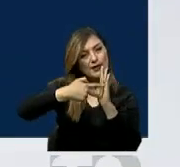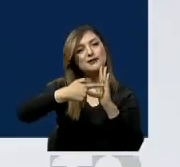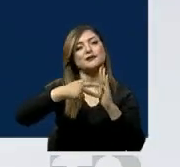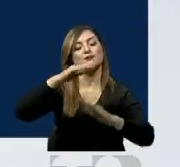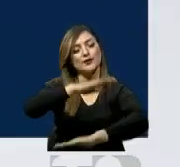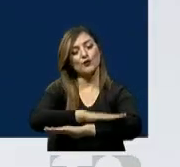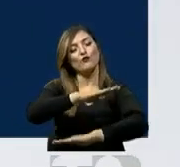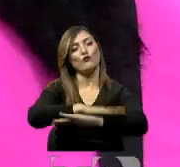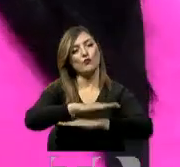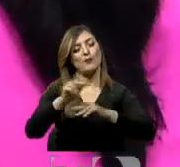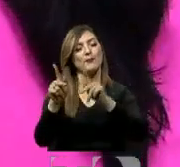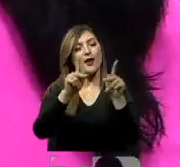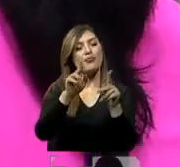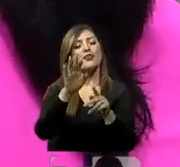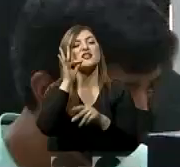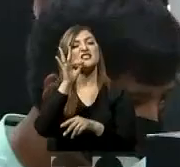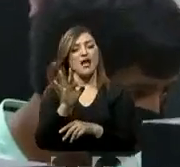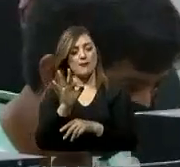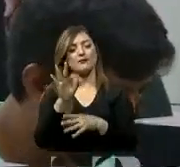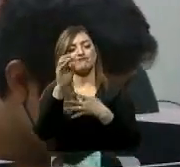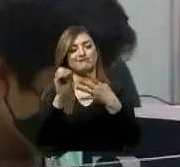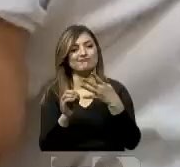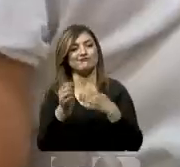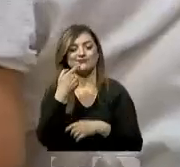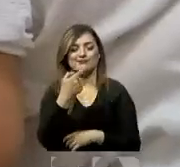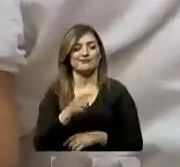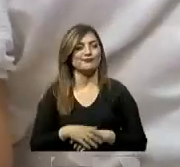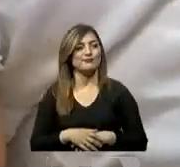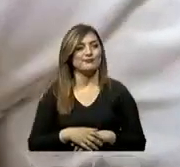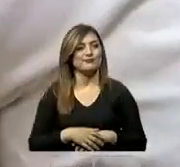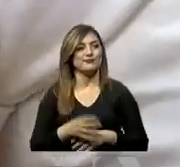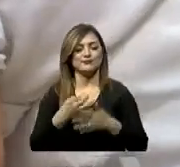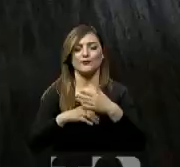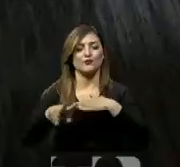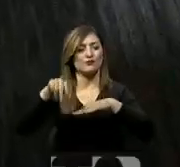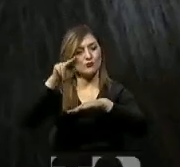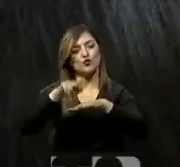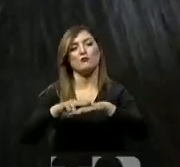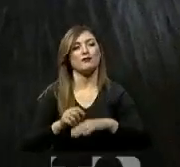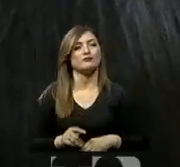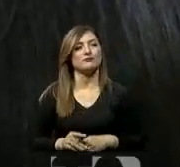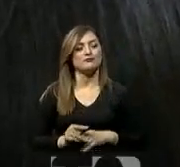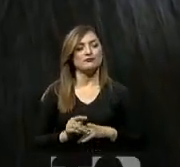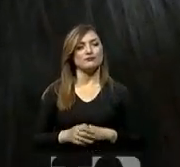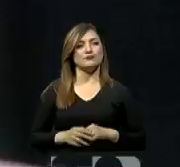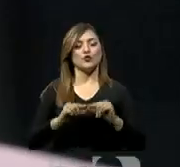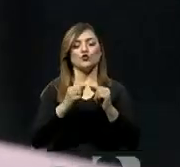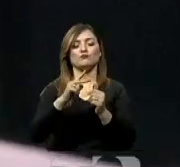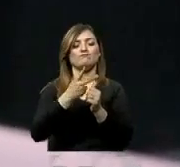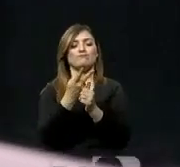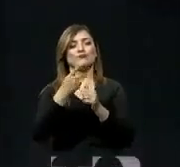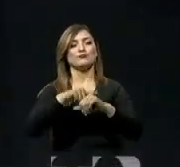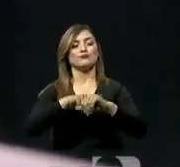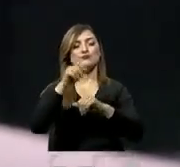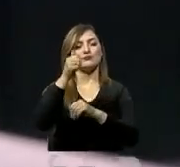plataforma plantransformar.es, quienes iban a rendir la prueba de forma virtual. Incluso se hablaba de una total normalidad en la toma del test al segundo grupo, que fue convocado